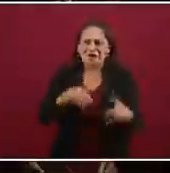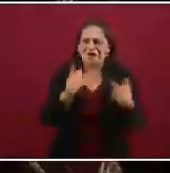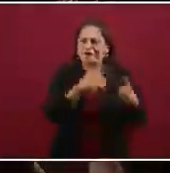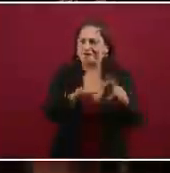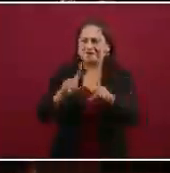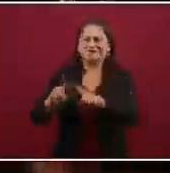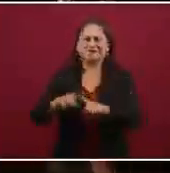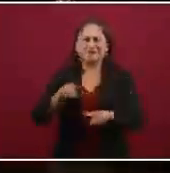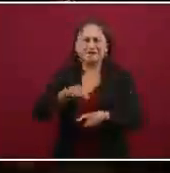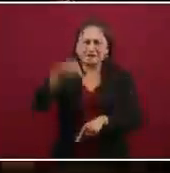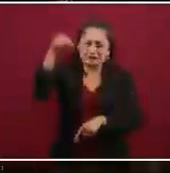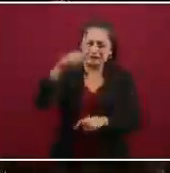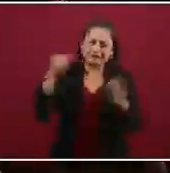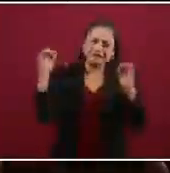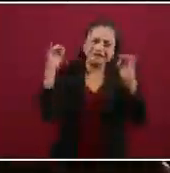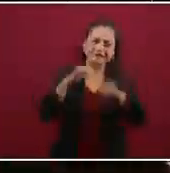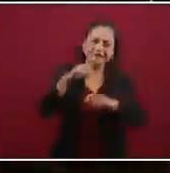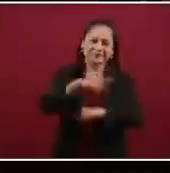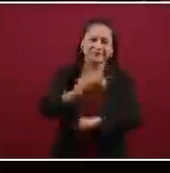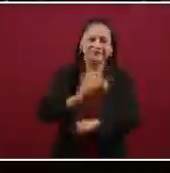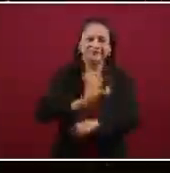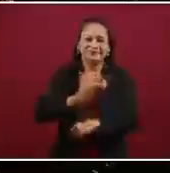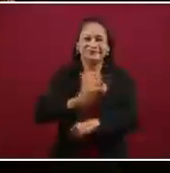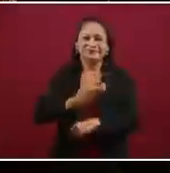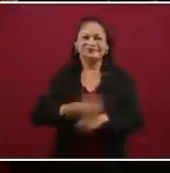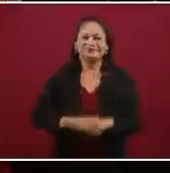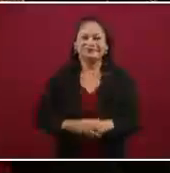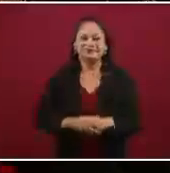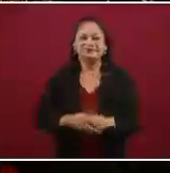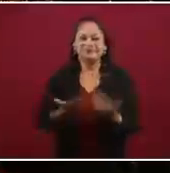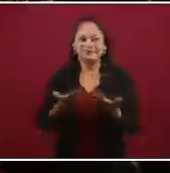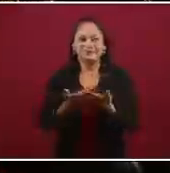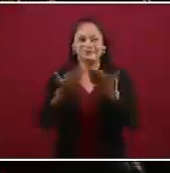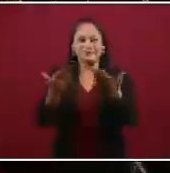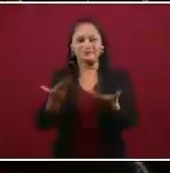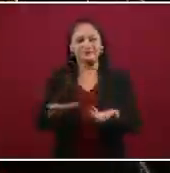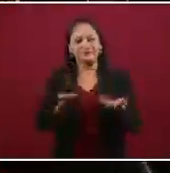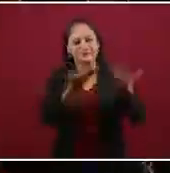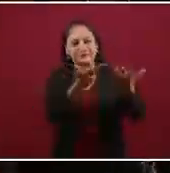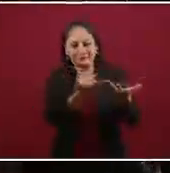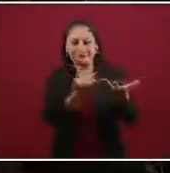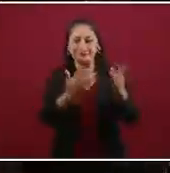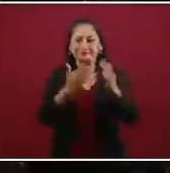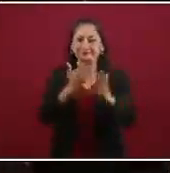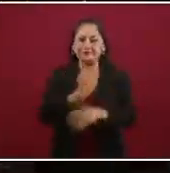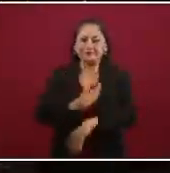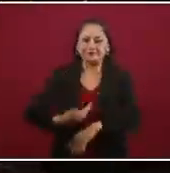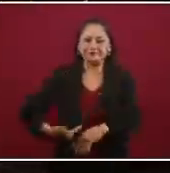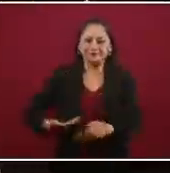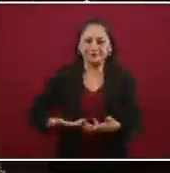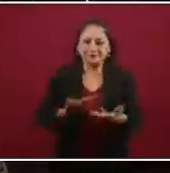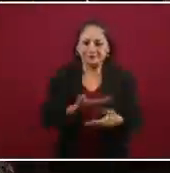Plaza del Zócalo. Así que vamos ahora a regresar micrófonos al Palacio Nacional, si les parece bien.